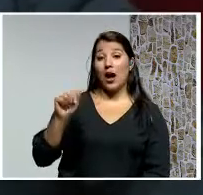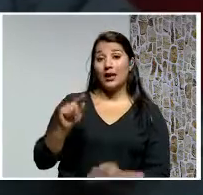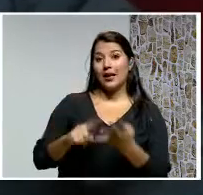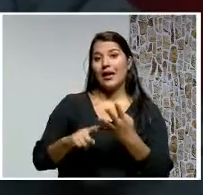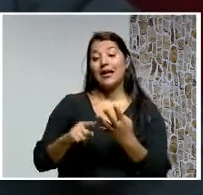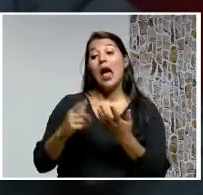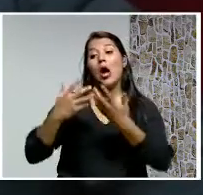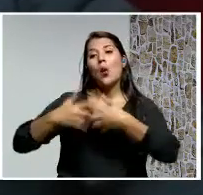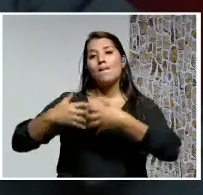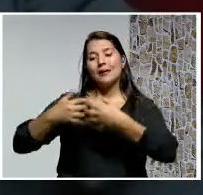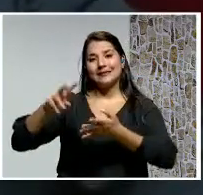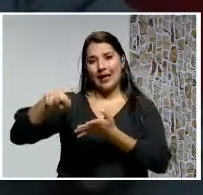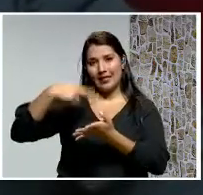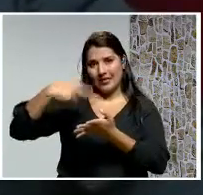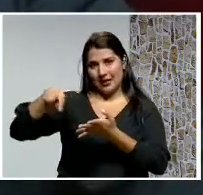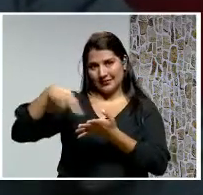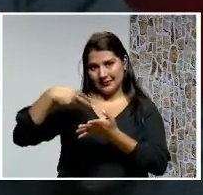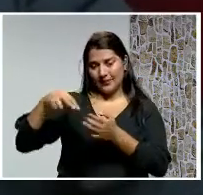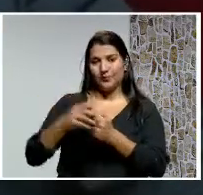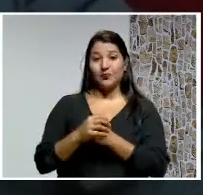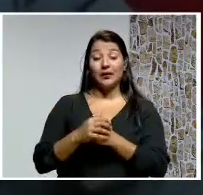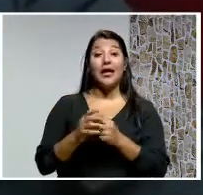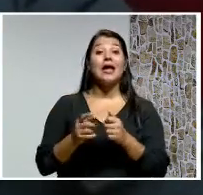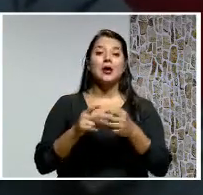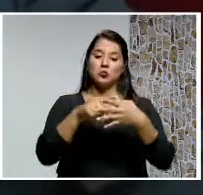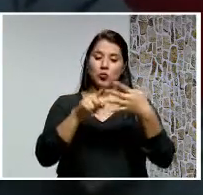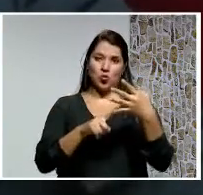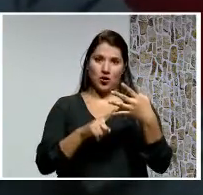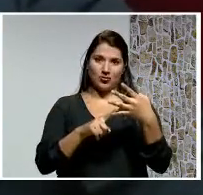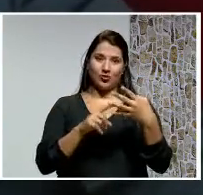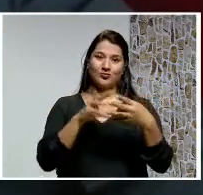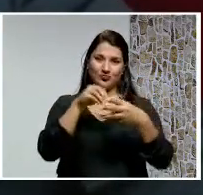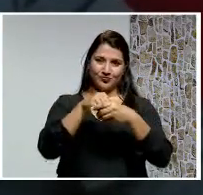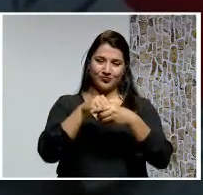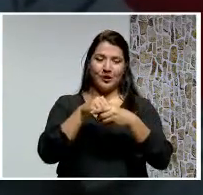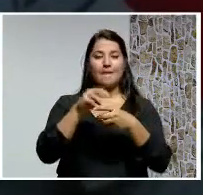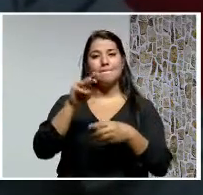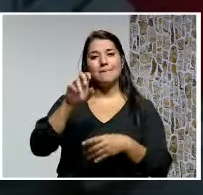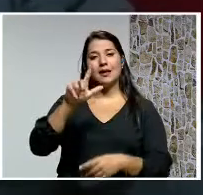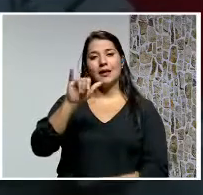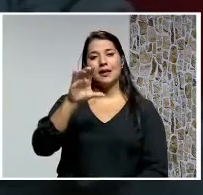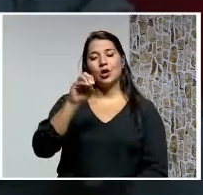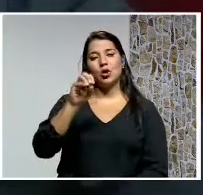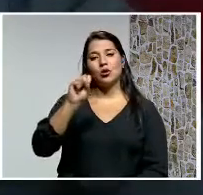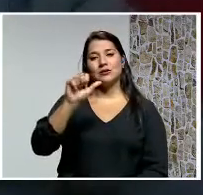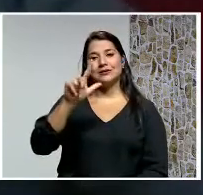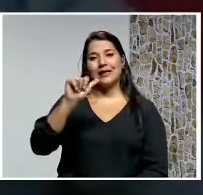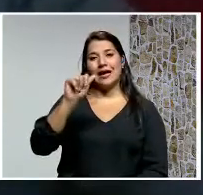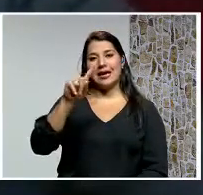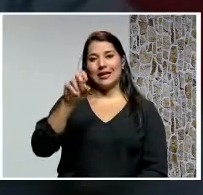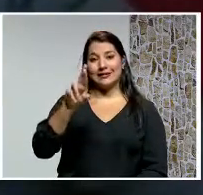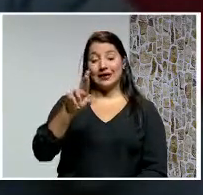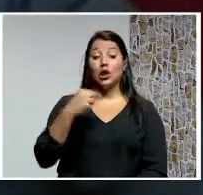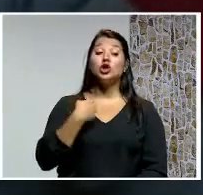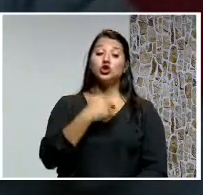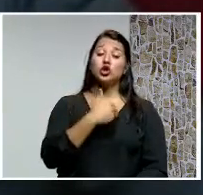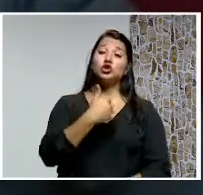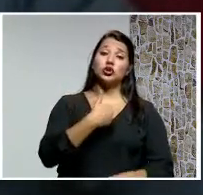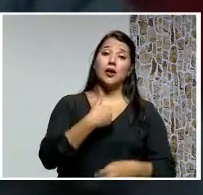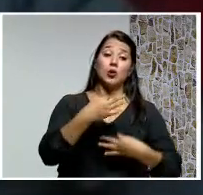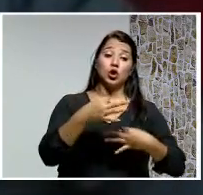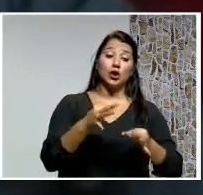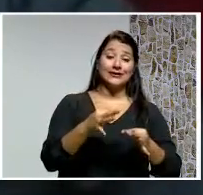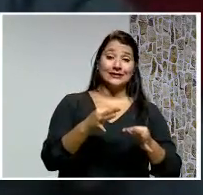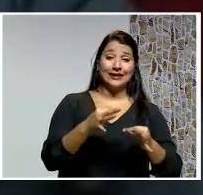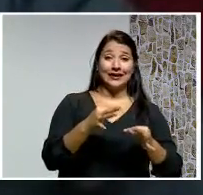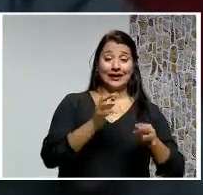Danza. Entonces nosotros tradicionalmente tenemos nuestros encuentros de teatro, el Festival Nacional de Danza, que se, ya el encuentro de teatro llega a su edición